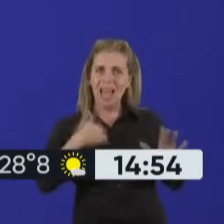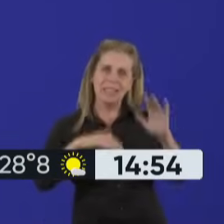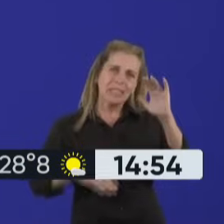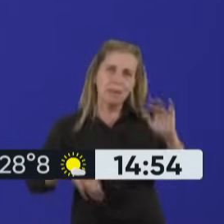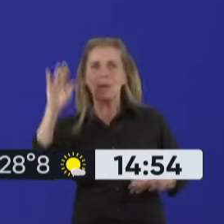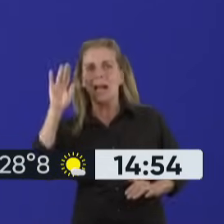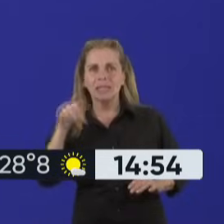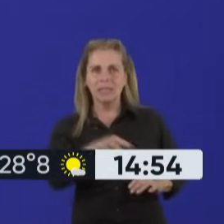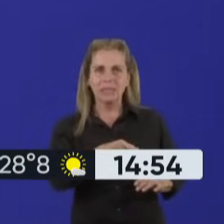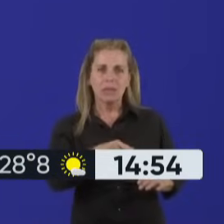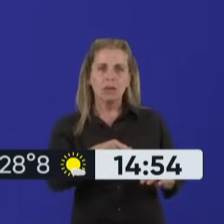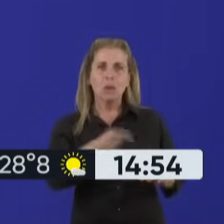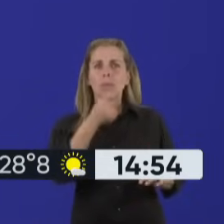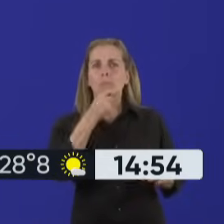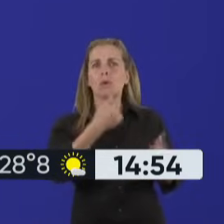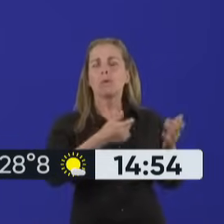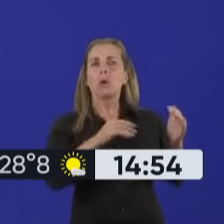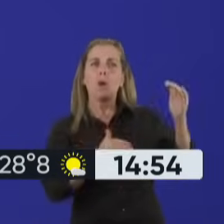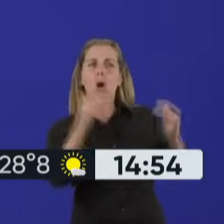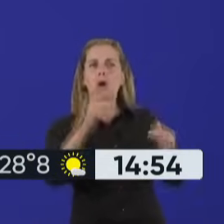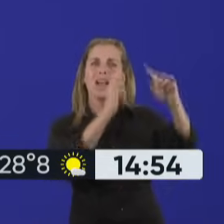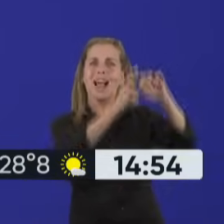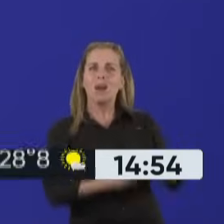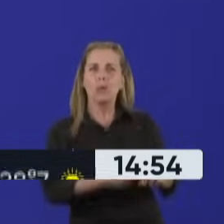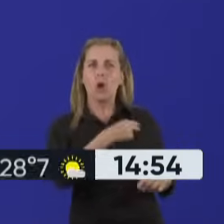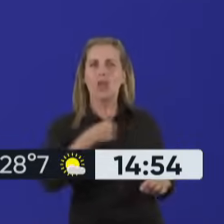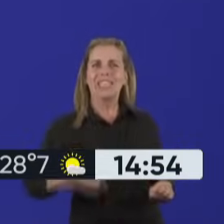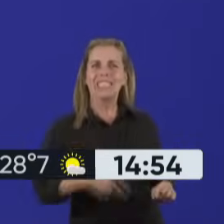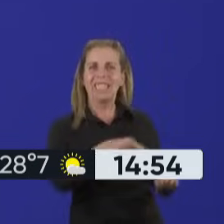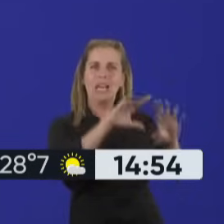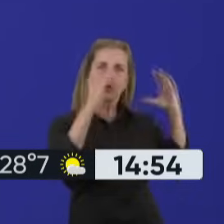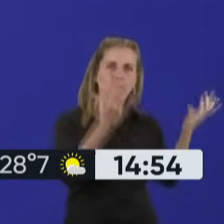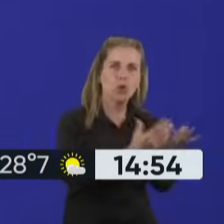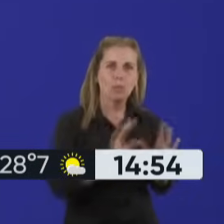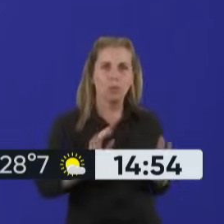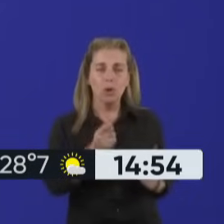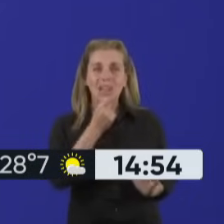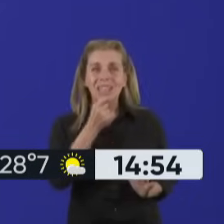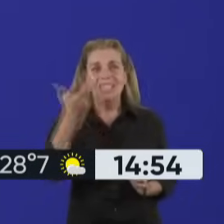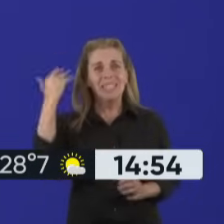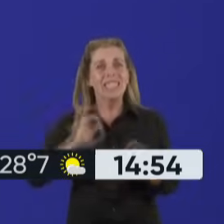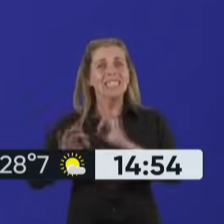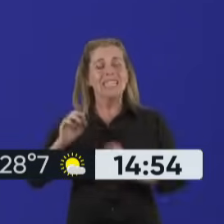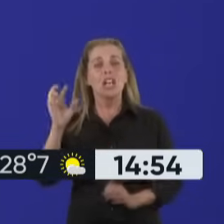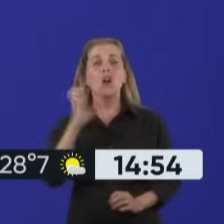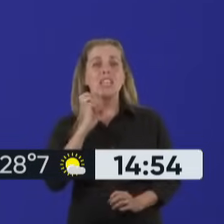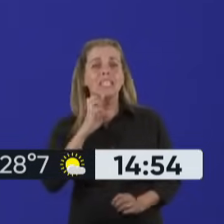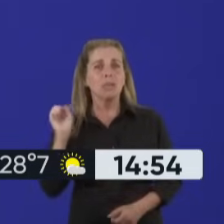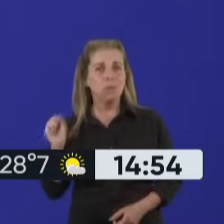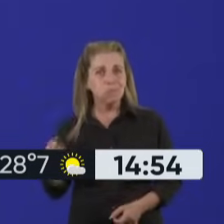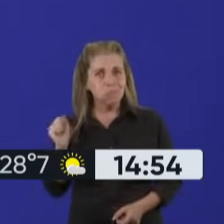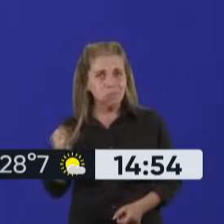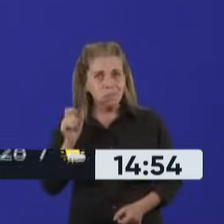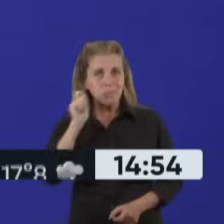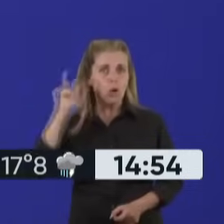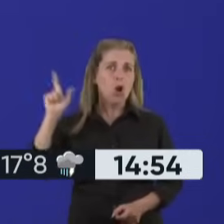que eran las tasas chinas respecto al mundo. O sea, con lo cual, si lo hicimos en el siglo XIX, ¿por qué no lo vamos a poder hacer en el